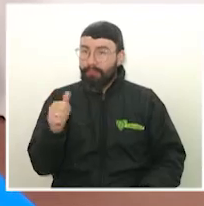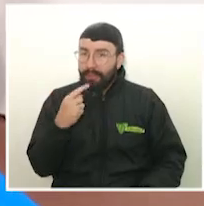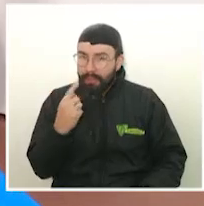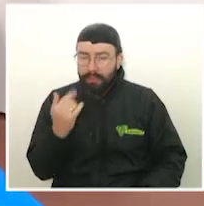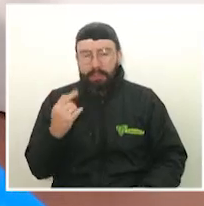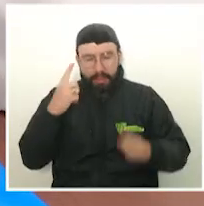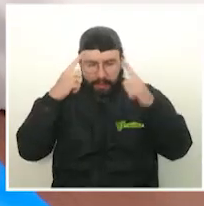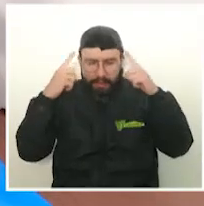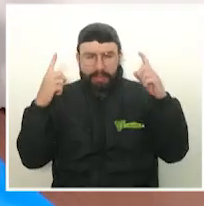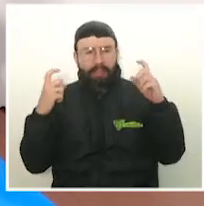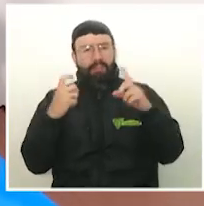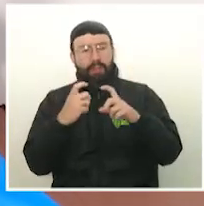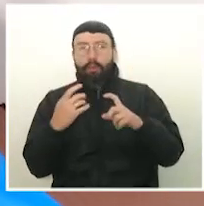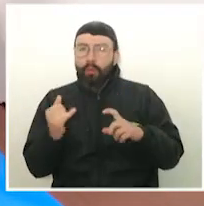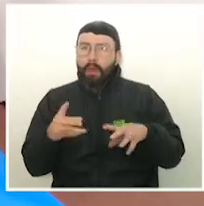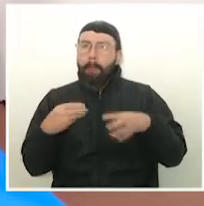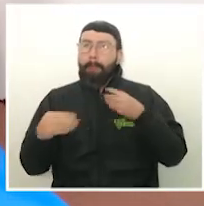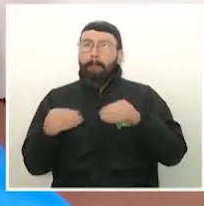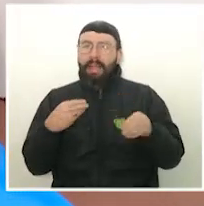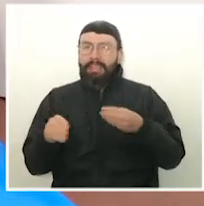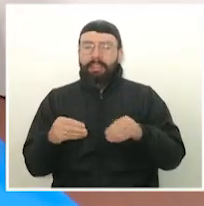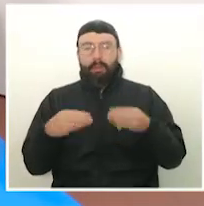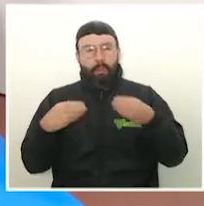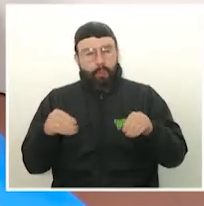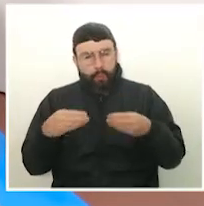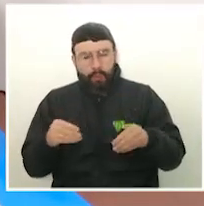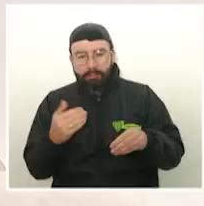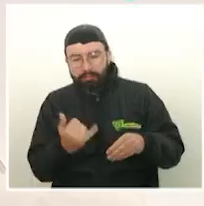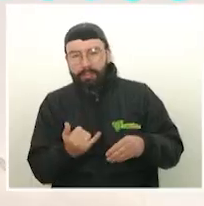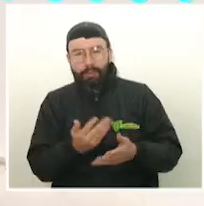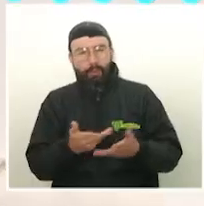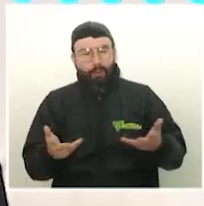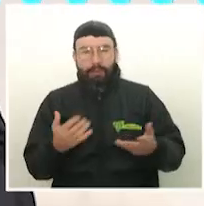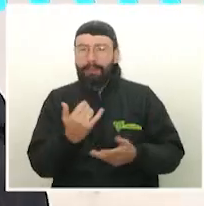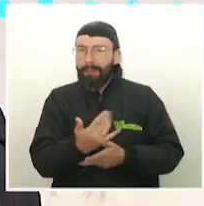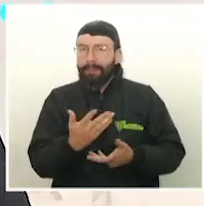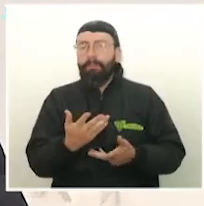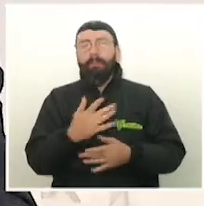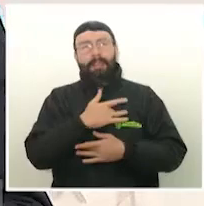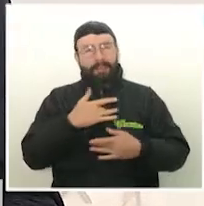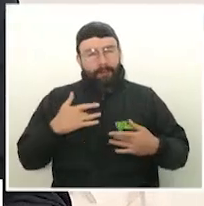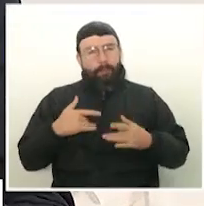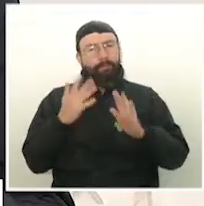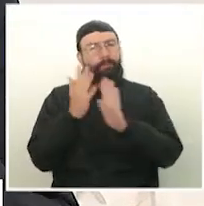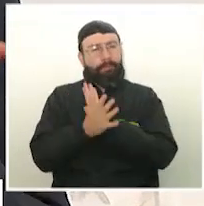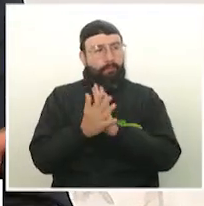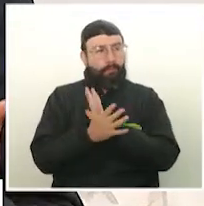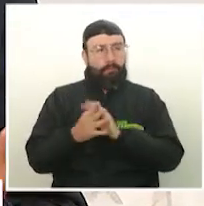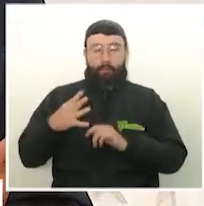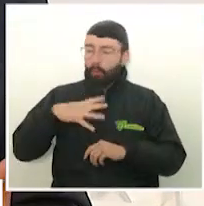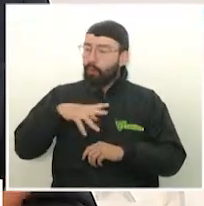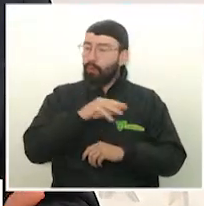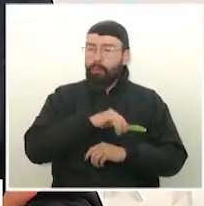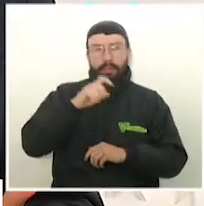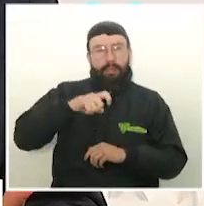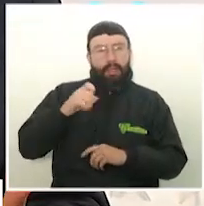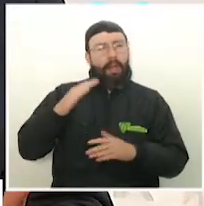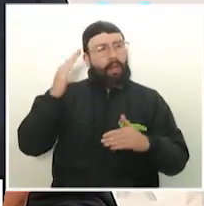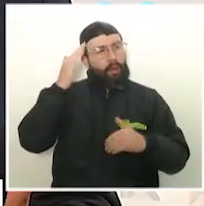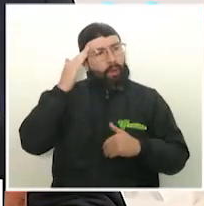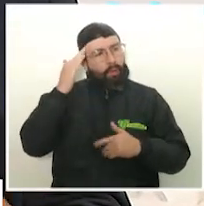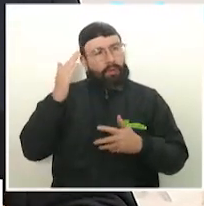de lo del plástico, hablar de la salud. Nosotros deberíamos tener conciencia, todos los seres